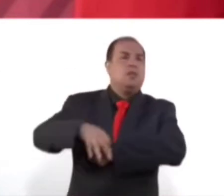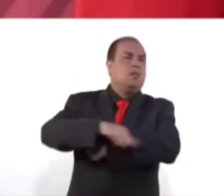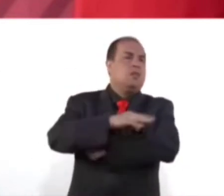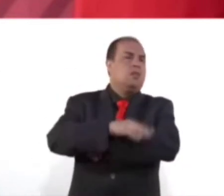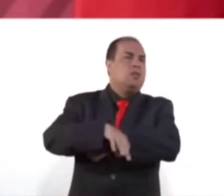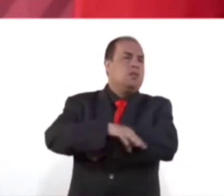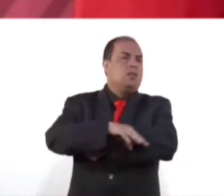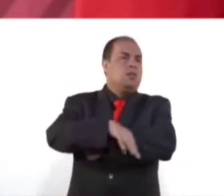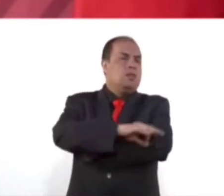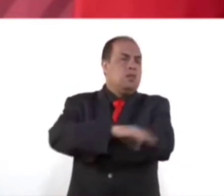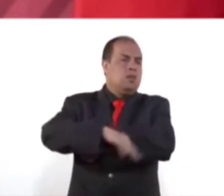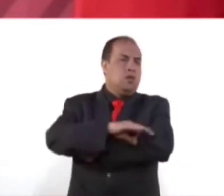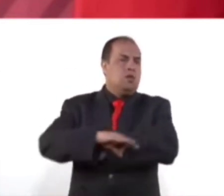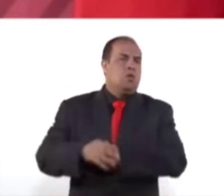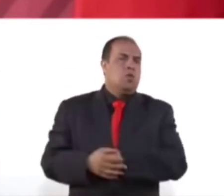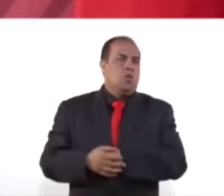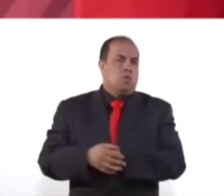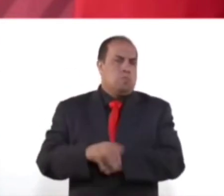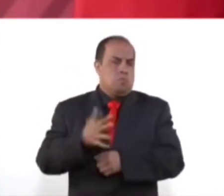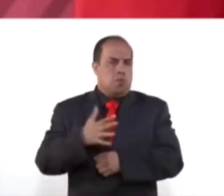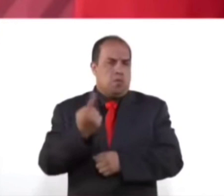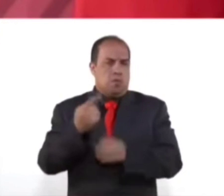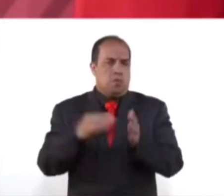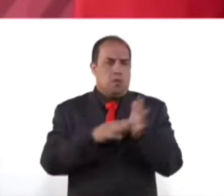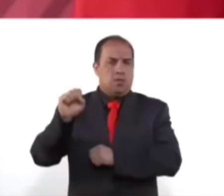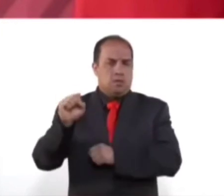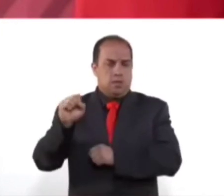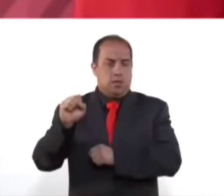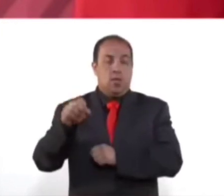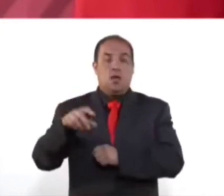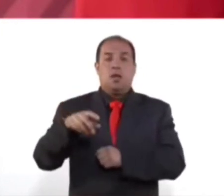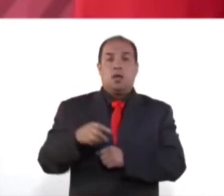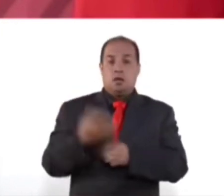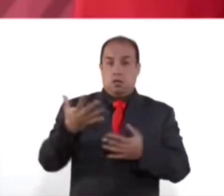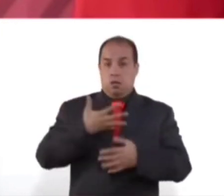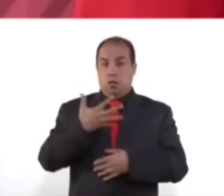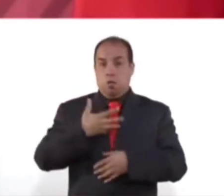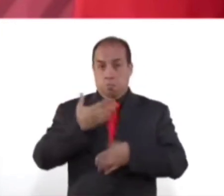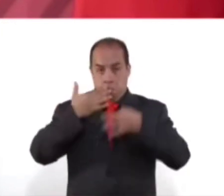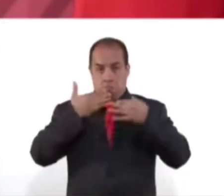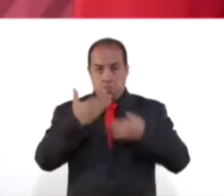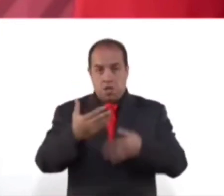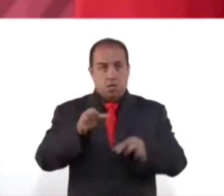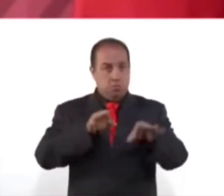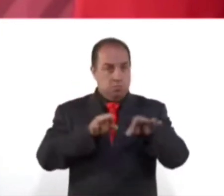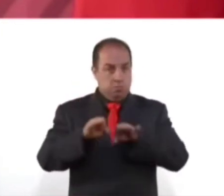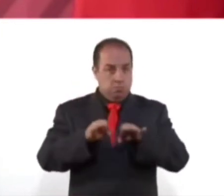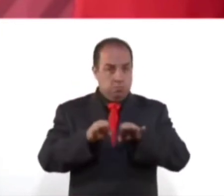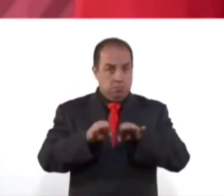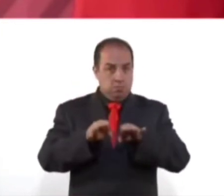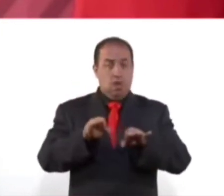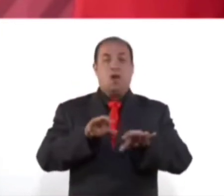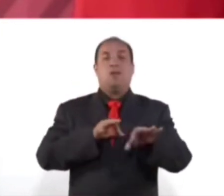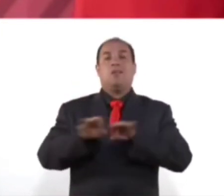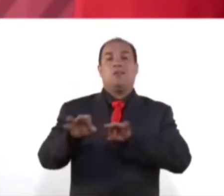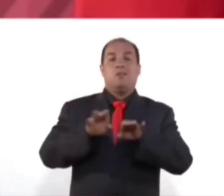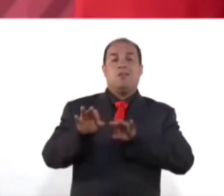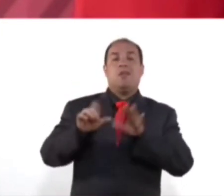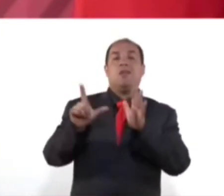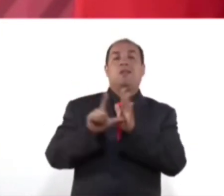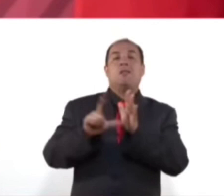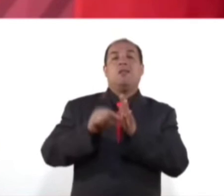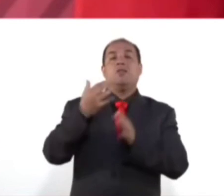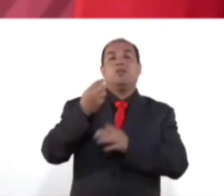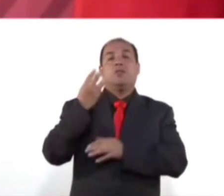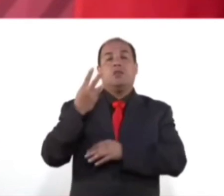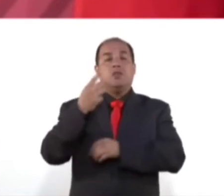de los años 60 y se hizo con una gran calidad. Es una línea que ha podido operar estos 53 años con un servicio